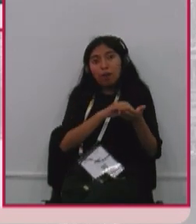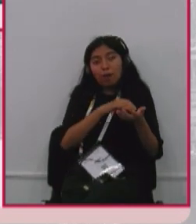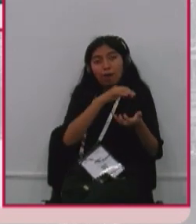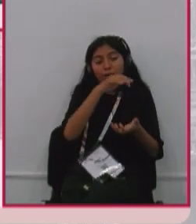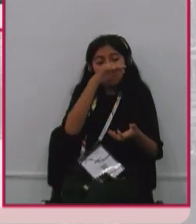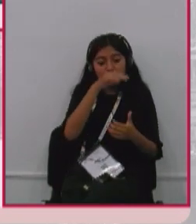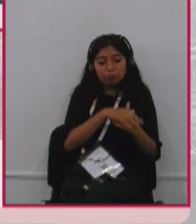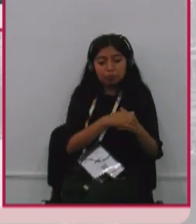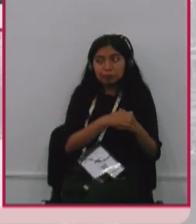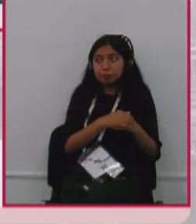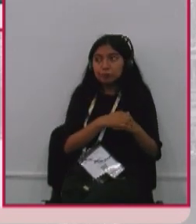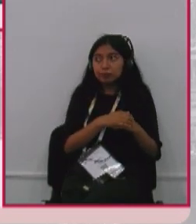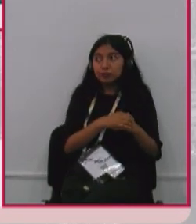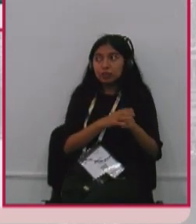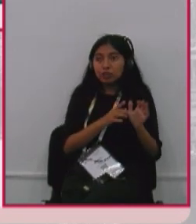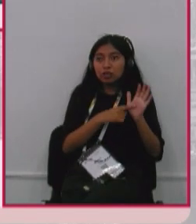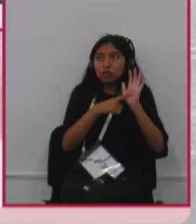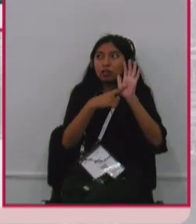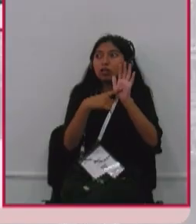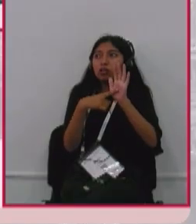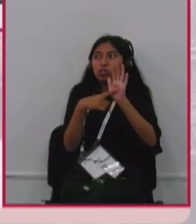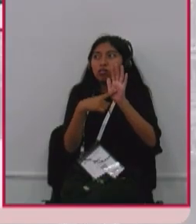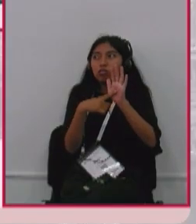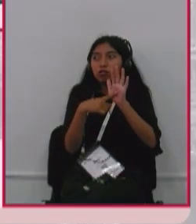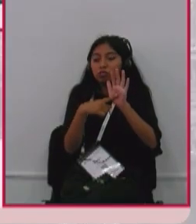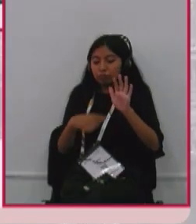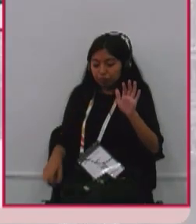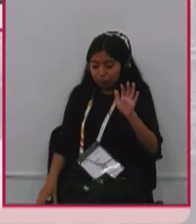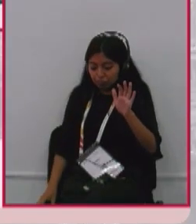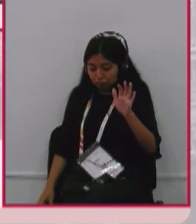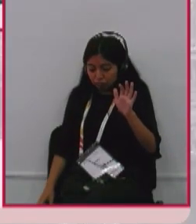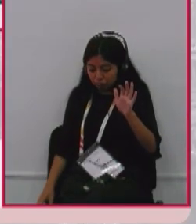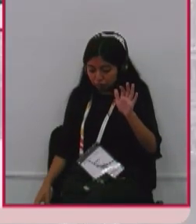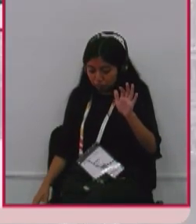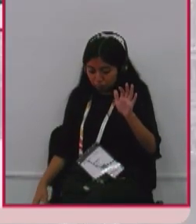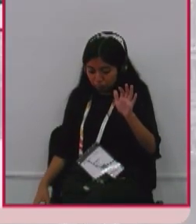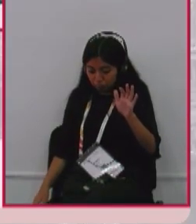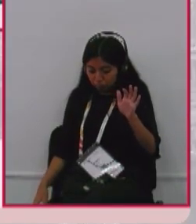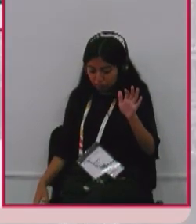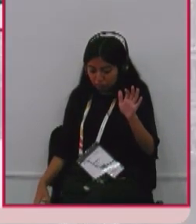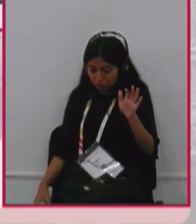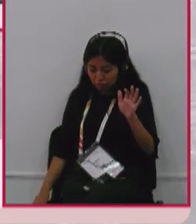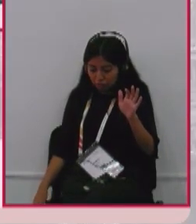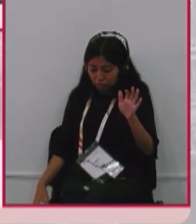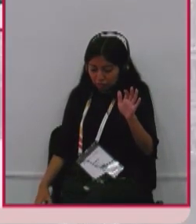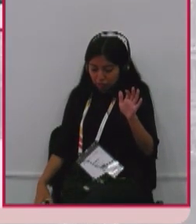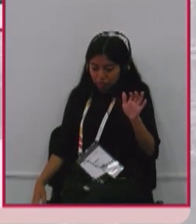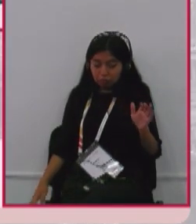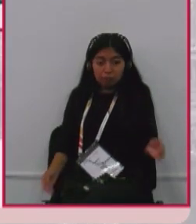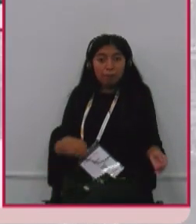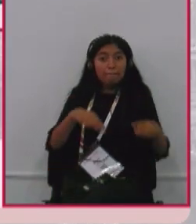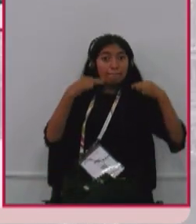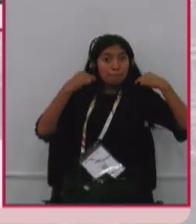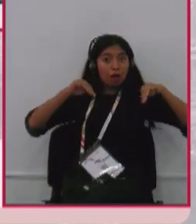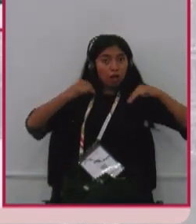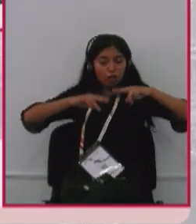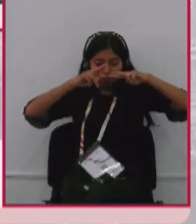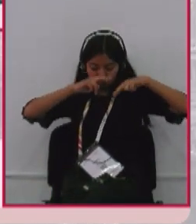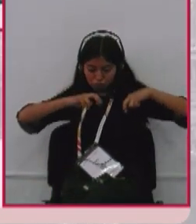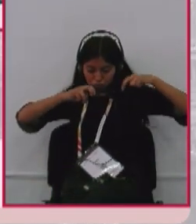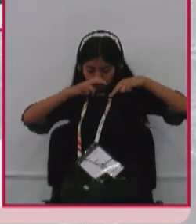entonces desarrollar estas celdas de mayor tratamiento, y es justamente lo que hoy día el mercado está evaluando con